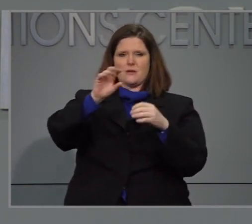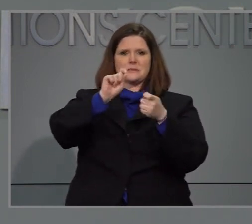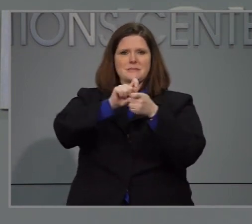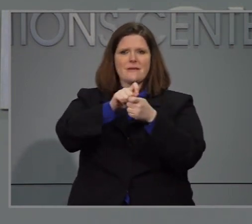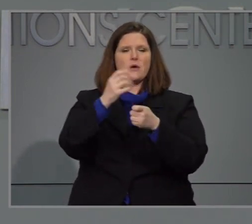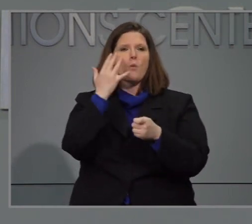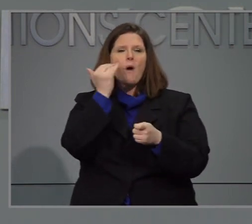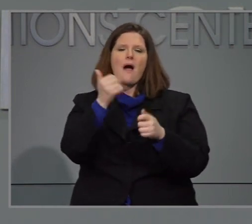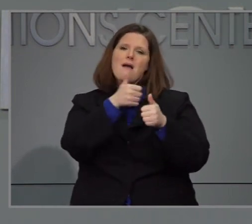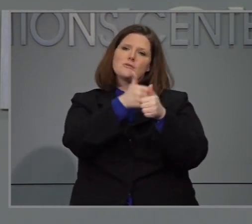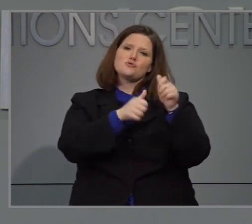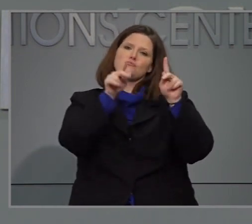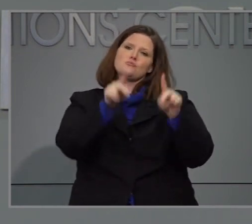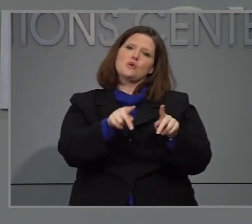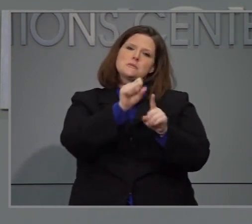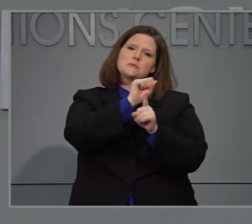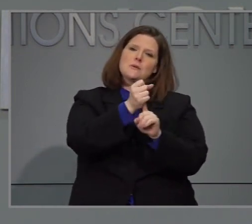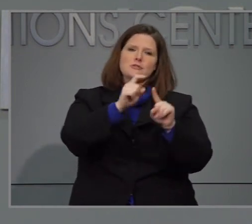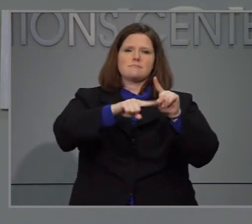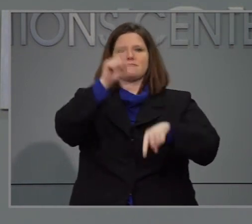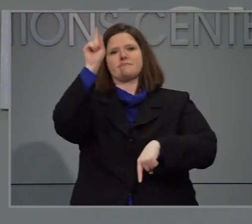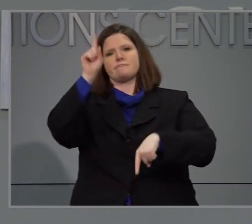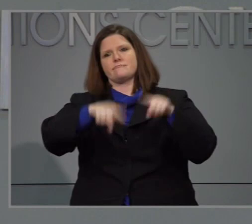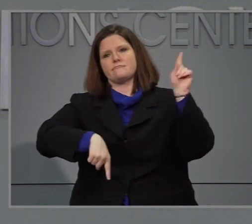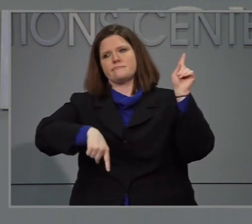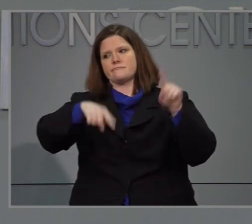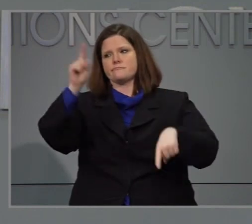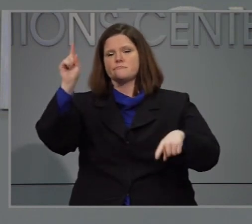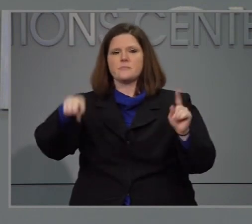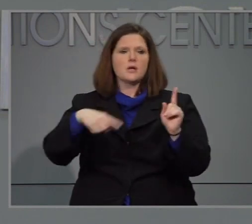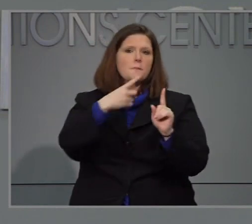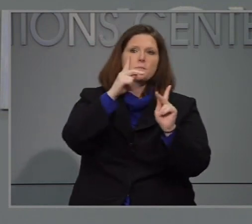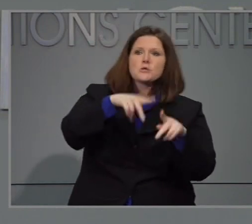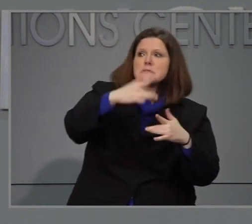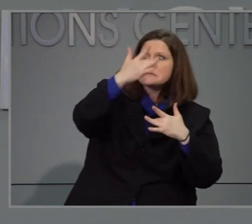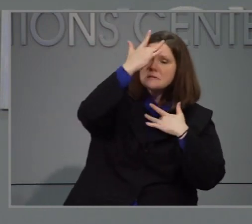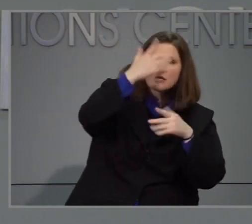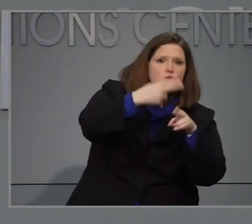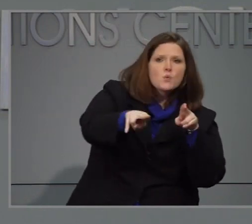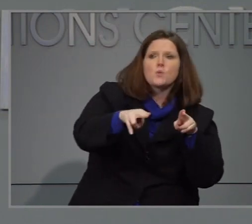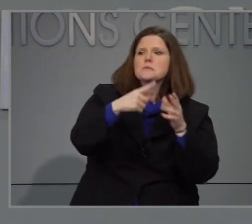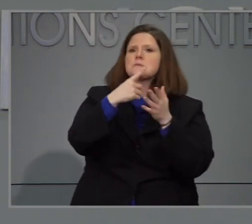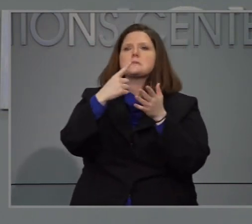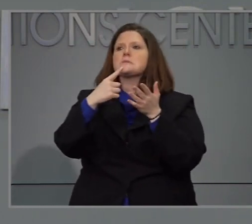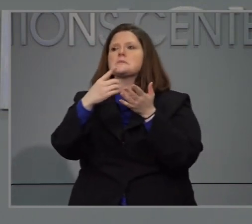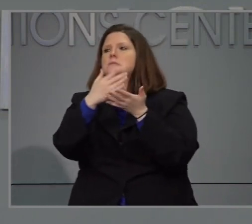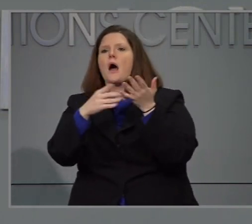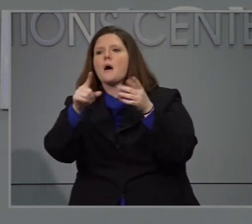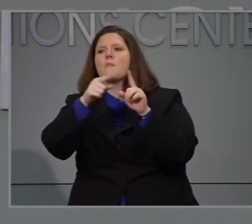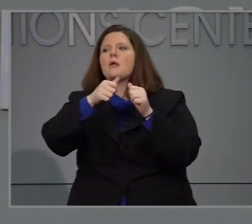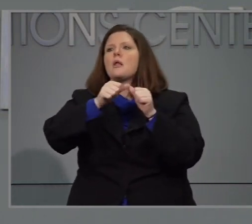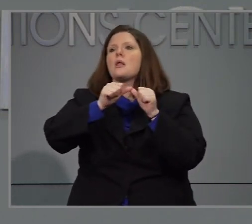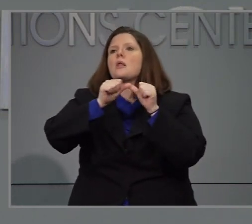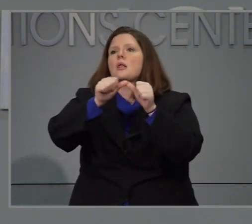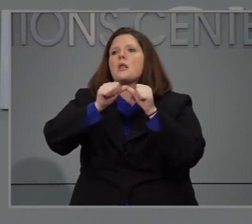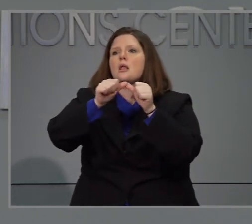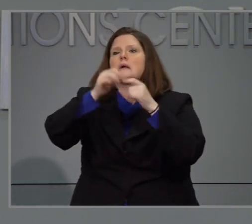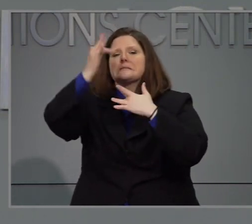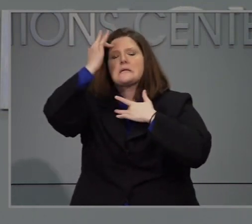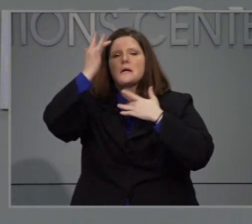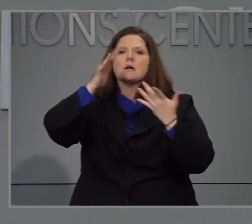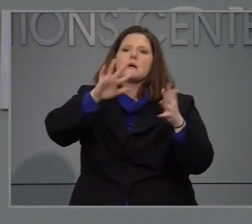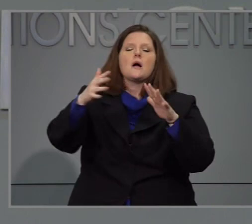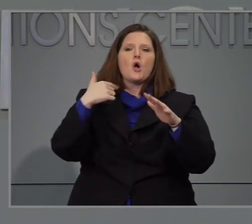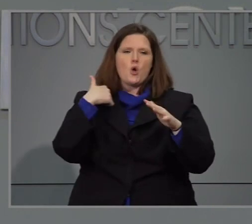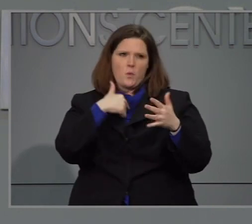caso es distinto en cuanto a cuánto tiempo las personas están enfermas y es difícil saber cómo juzgar esta recuperación. Hemos